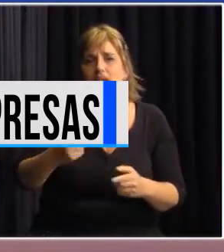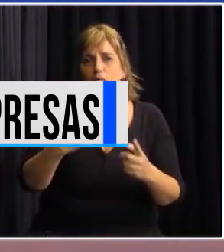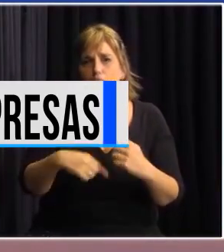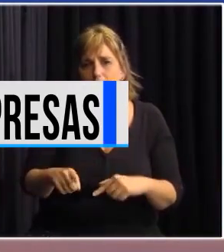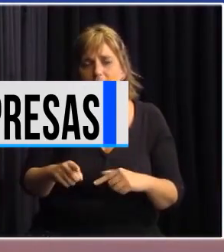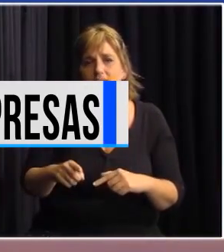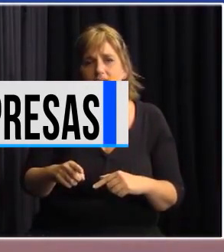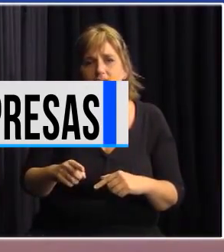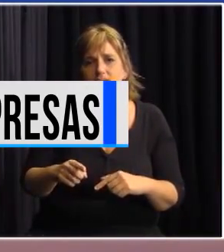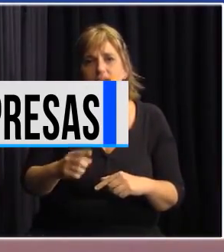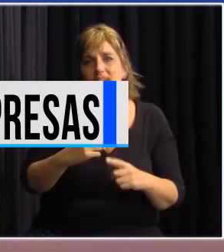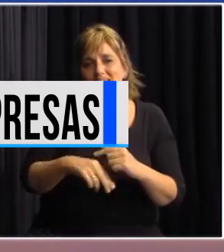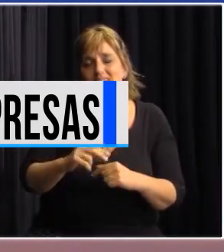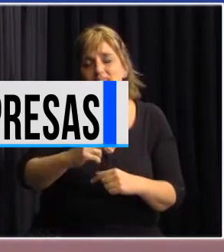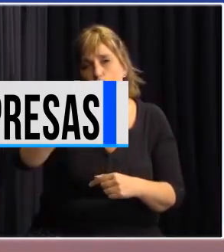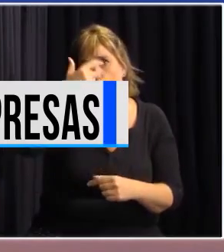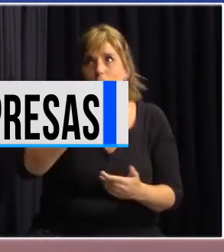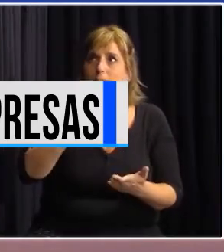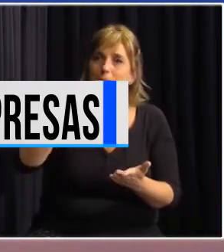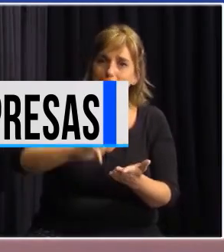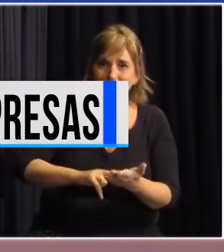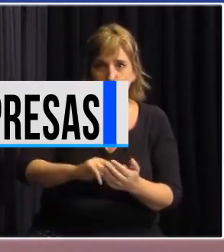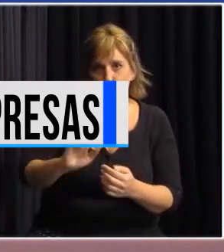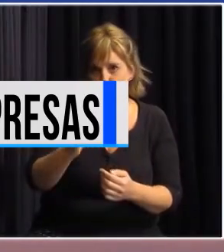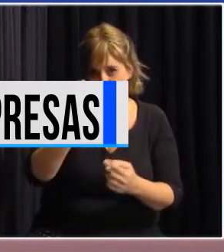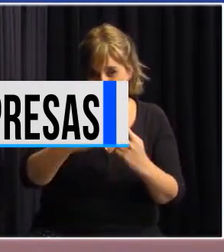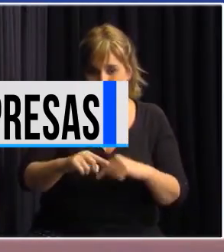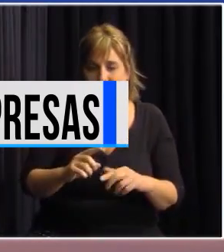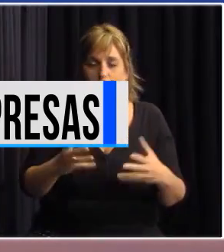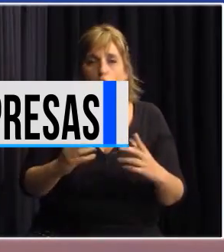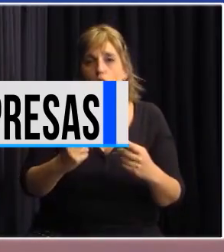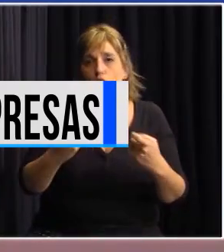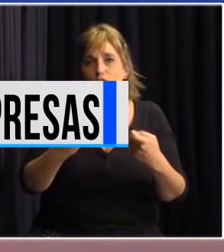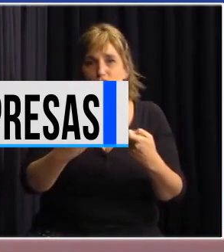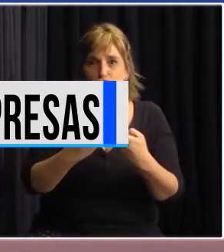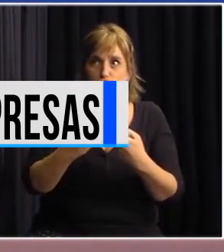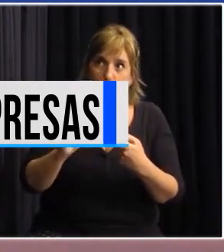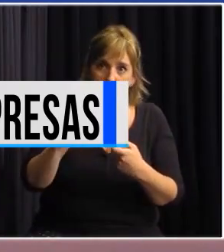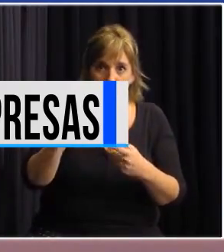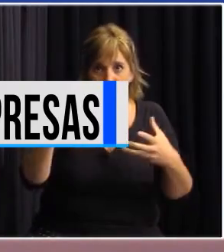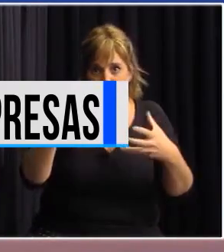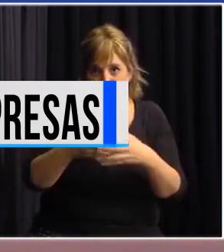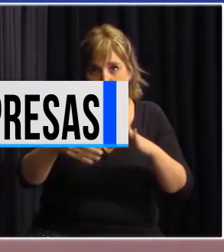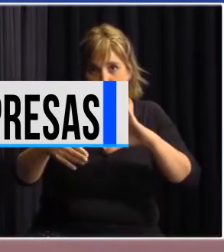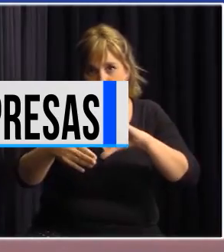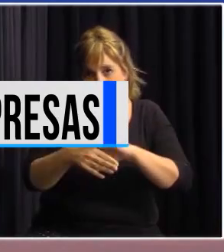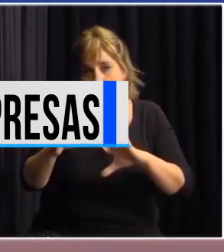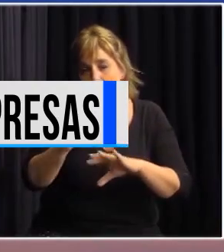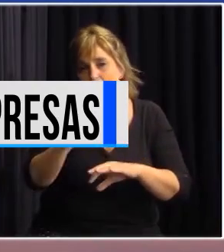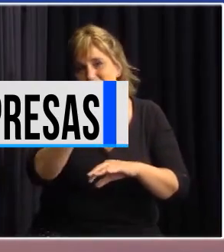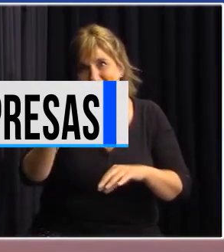personas las unipersonales o aquellas empresas sociedad de hecho tu sl que no estuvieran